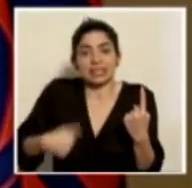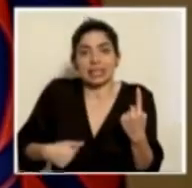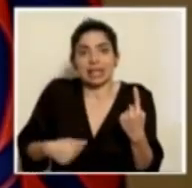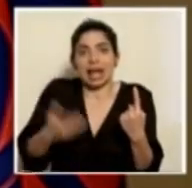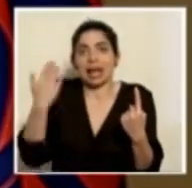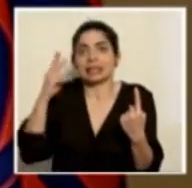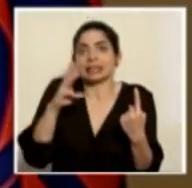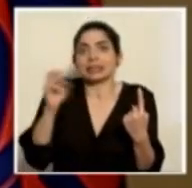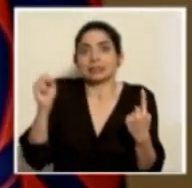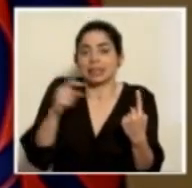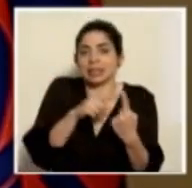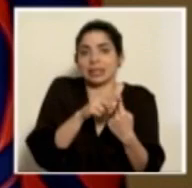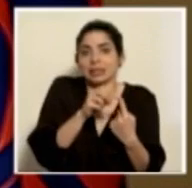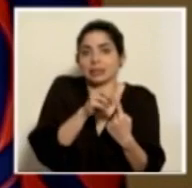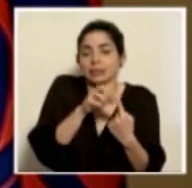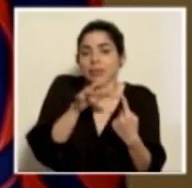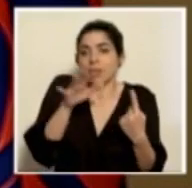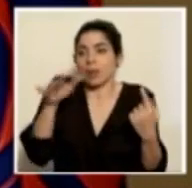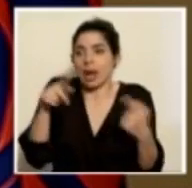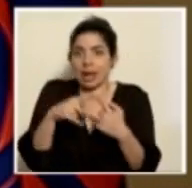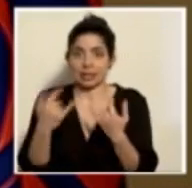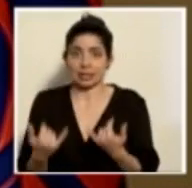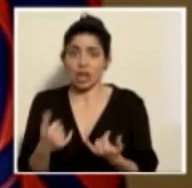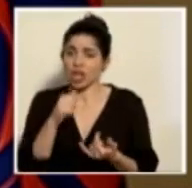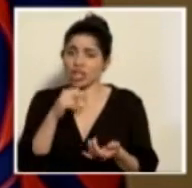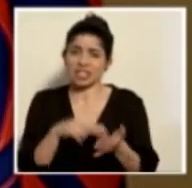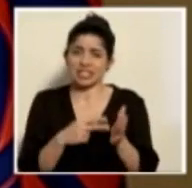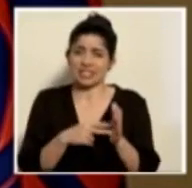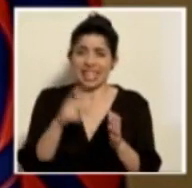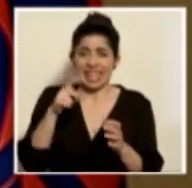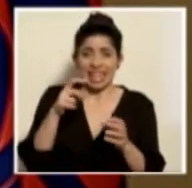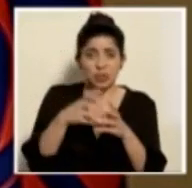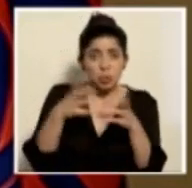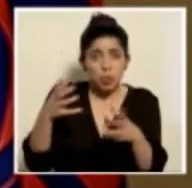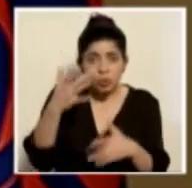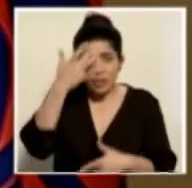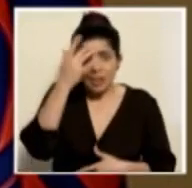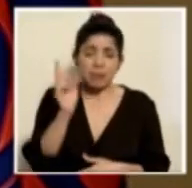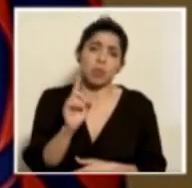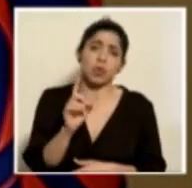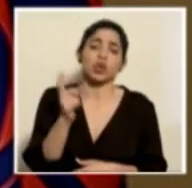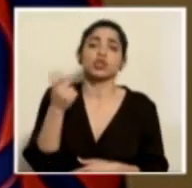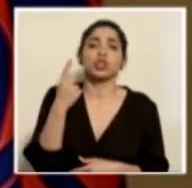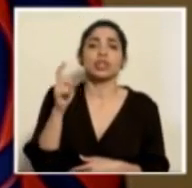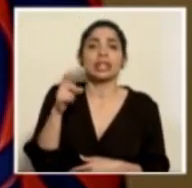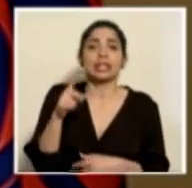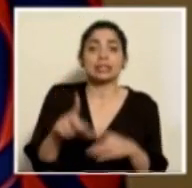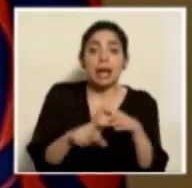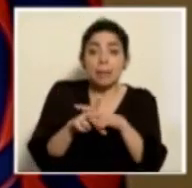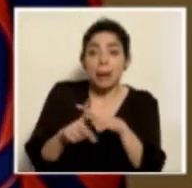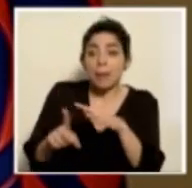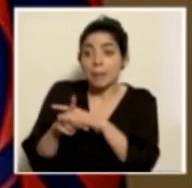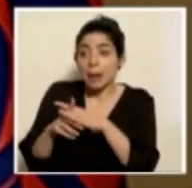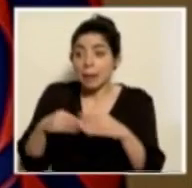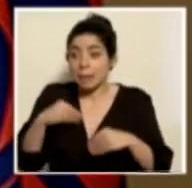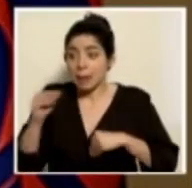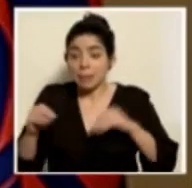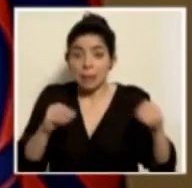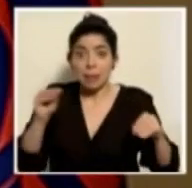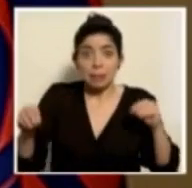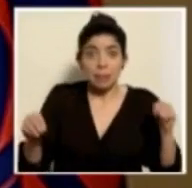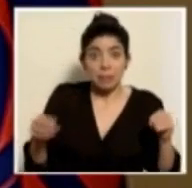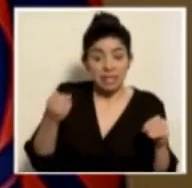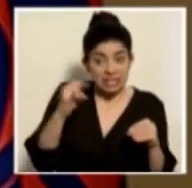hace 6 meses. Entonces no se requieren grandes números, lo que se requiere es contagio. Y el contagio, de nuevo,